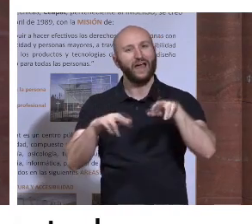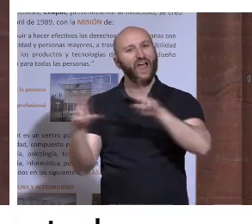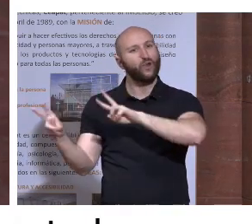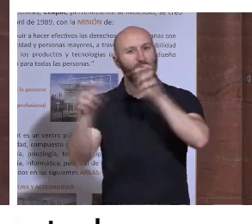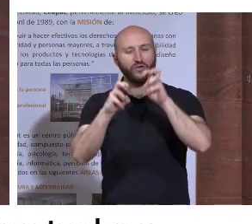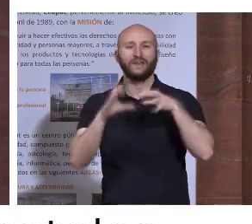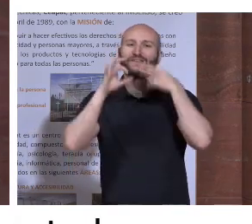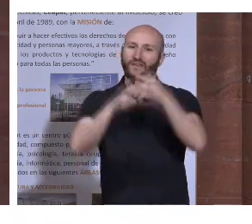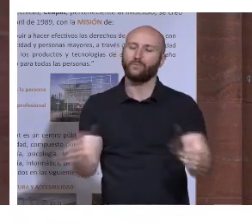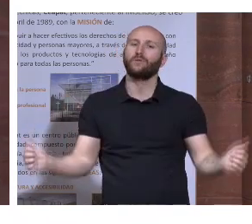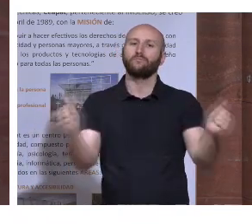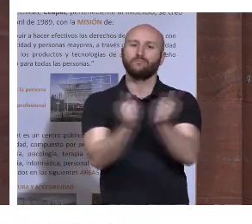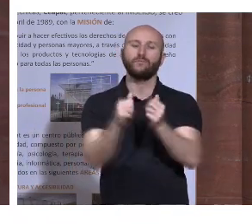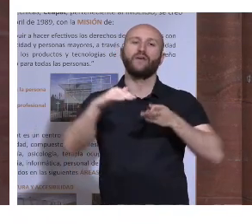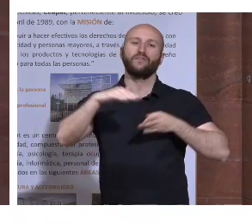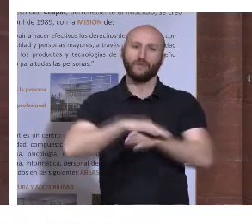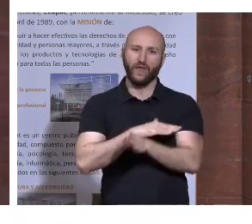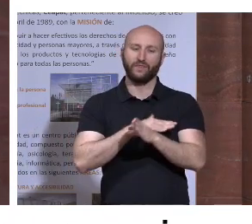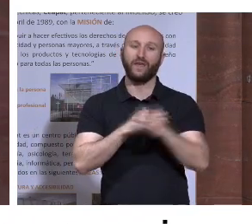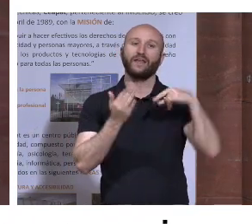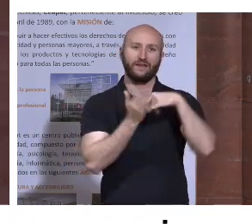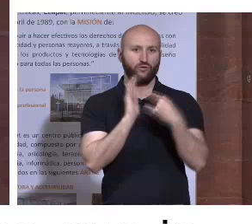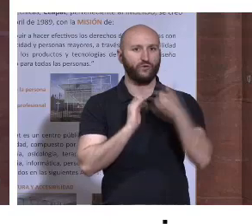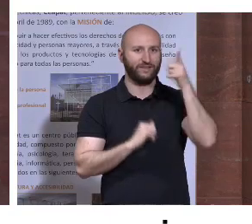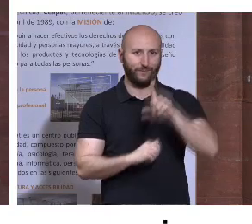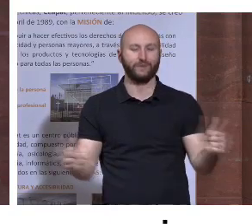que ir acompañada de la accesibilidad y también en la arquitectura, ¿no?